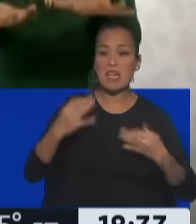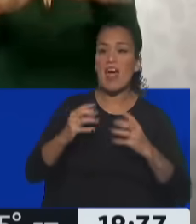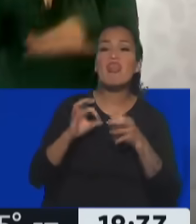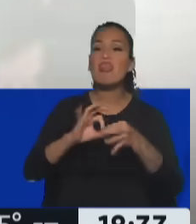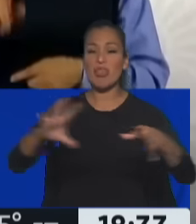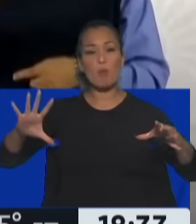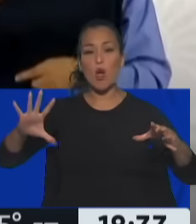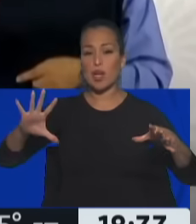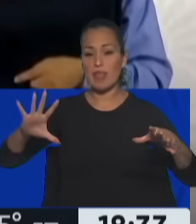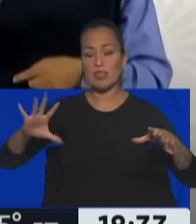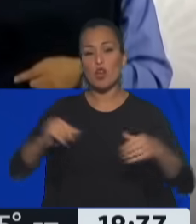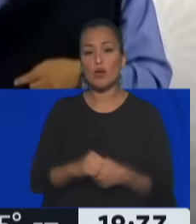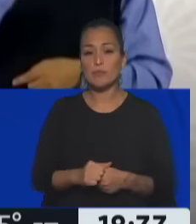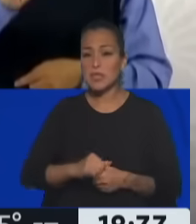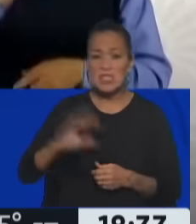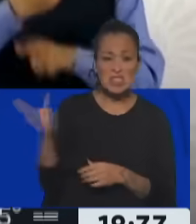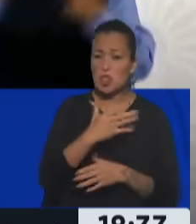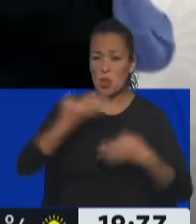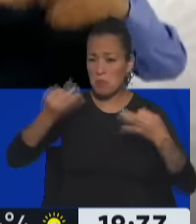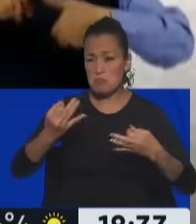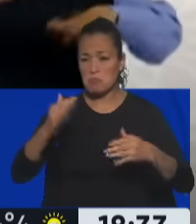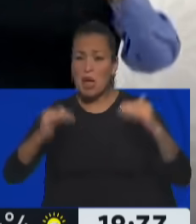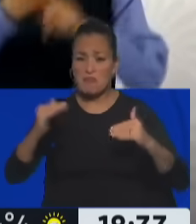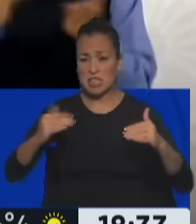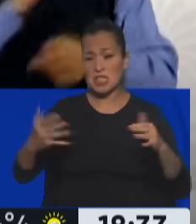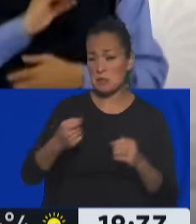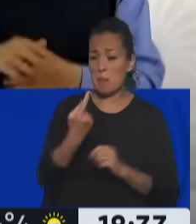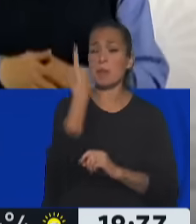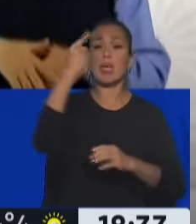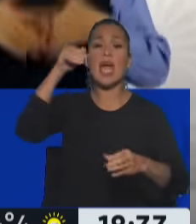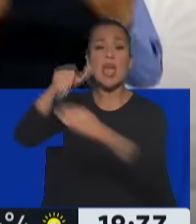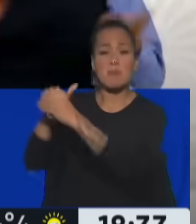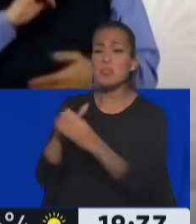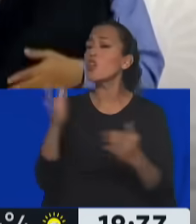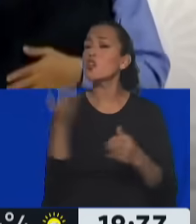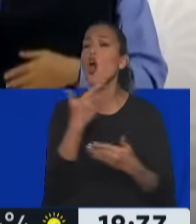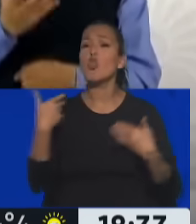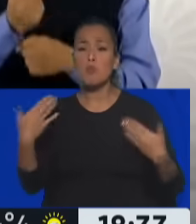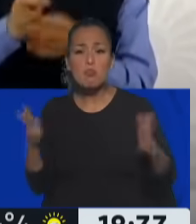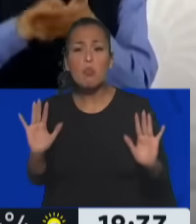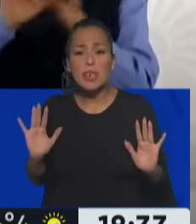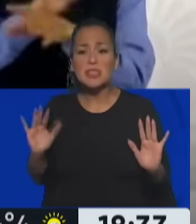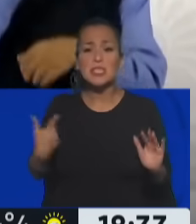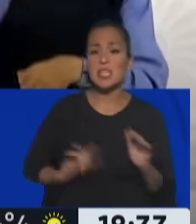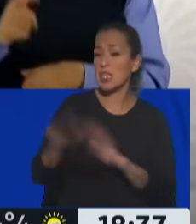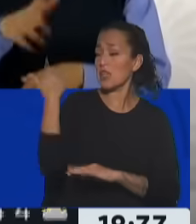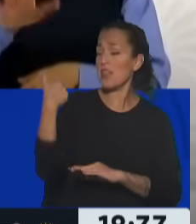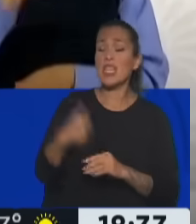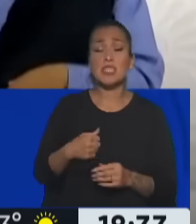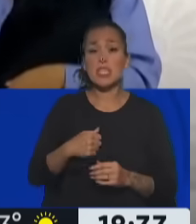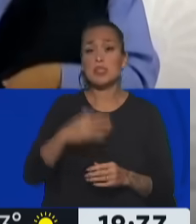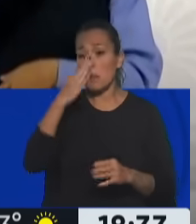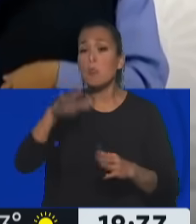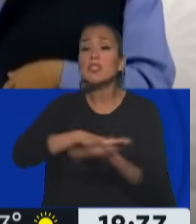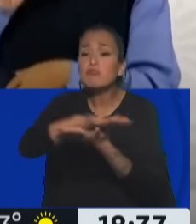Democrático. Y sí, todo es perfectible. Es la primera elección, todo es perfectible y del día de ayer pues se sacarán